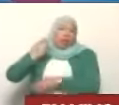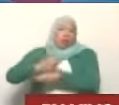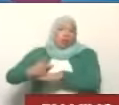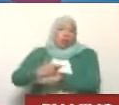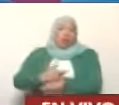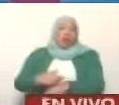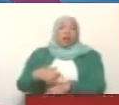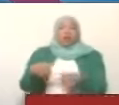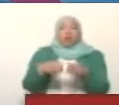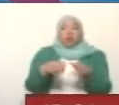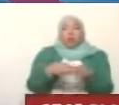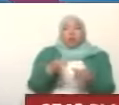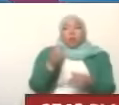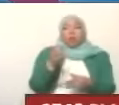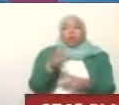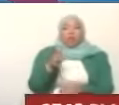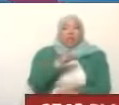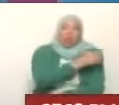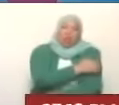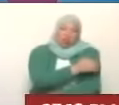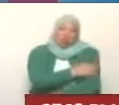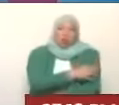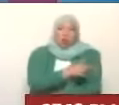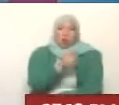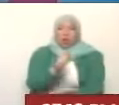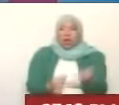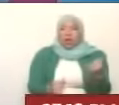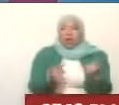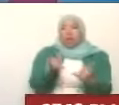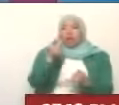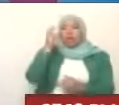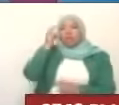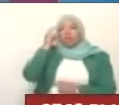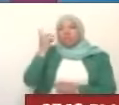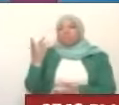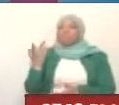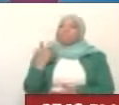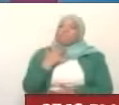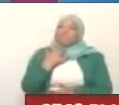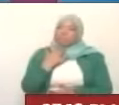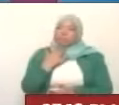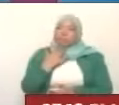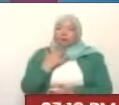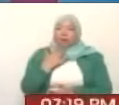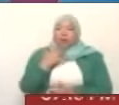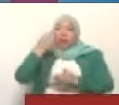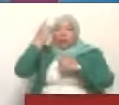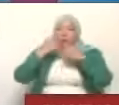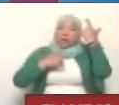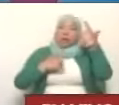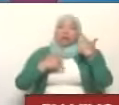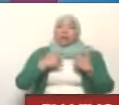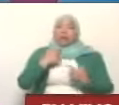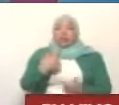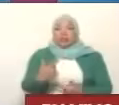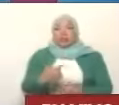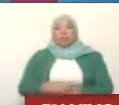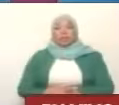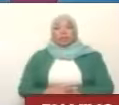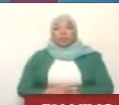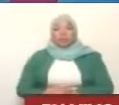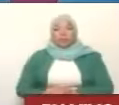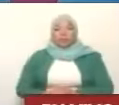en Venezuela, de los apellidos. El colonialismo mental de los apellidos. Y el comandante Chávez dijo,